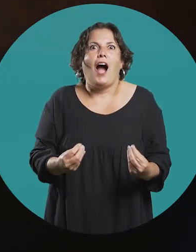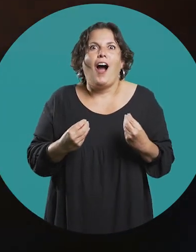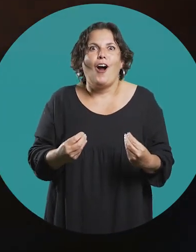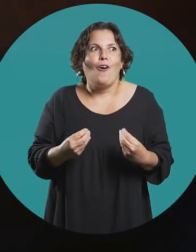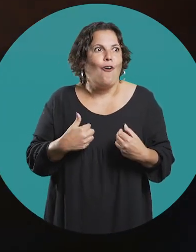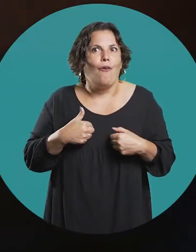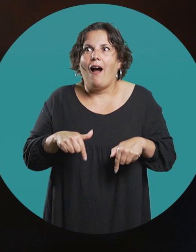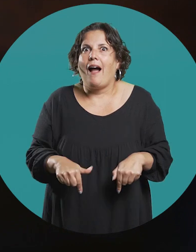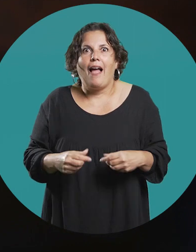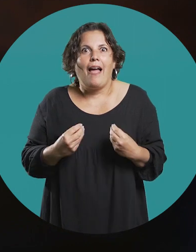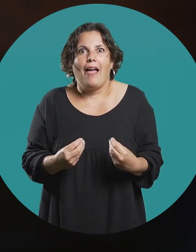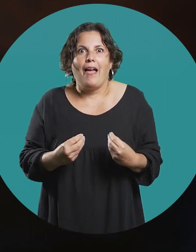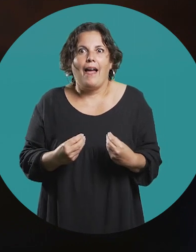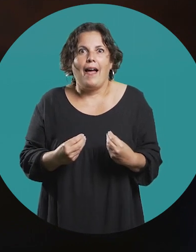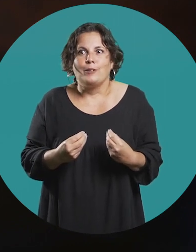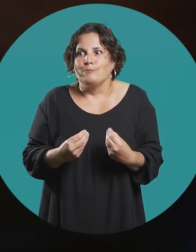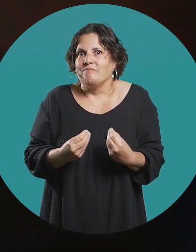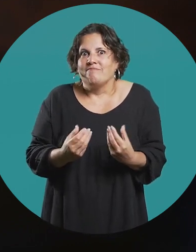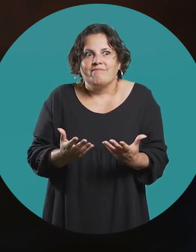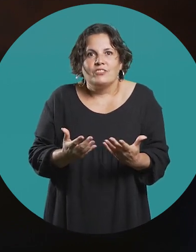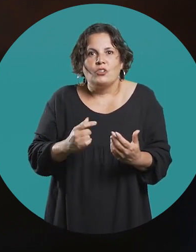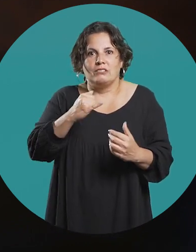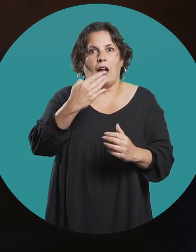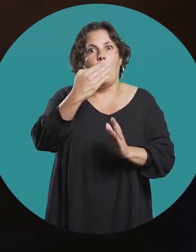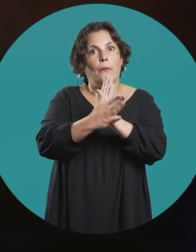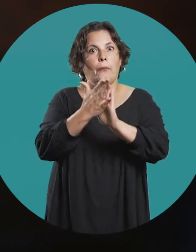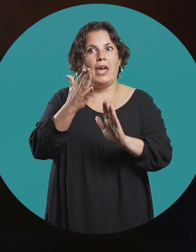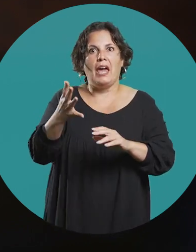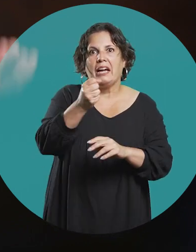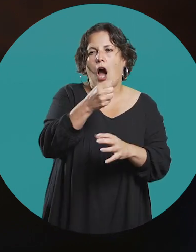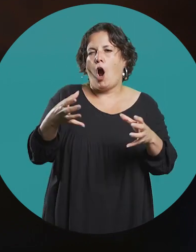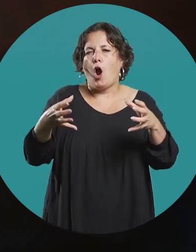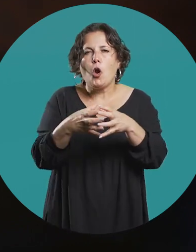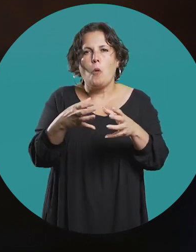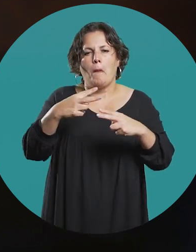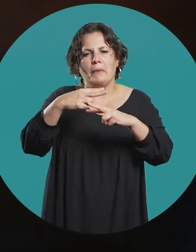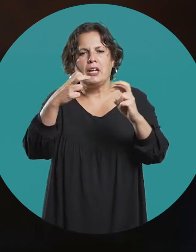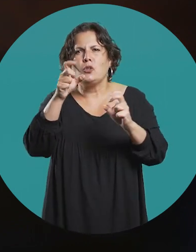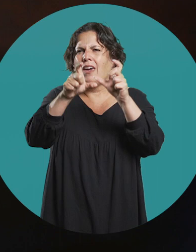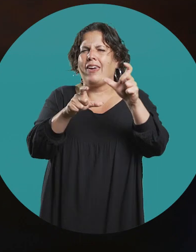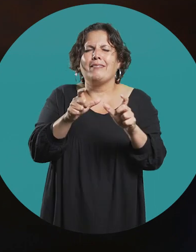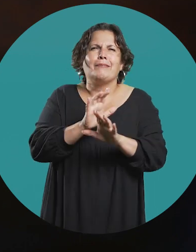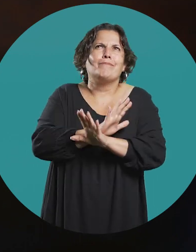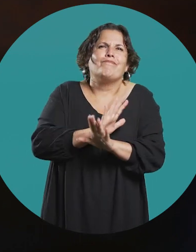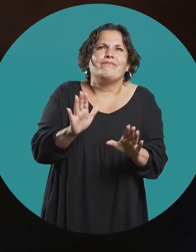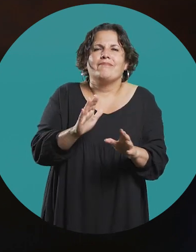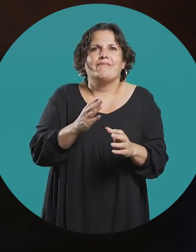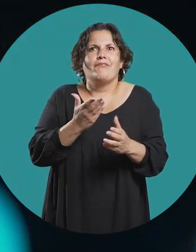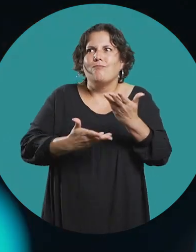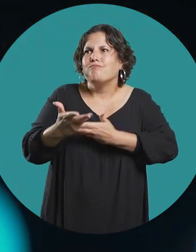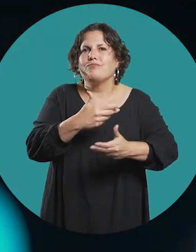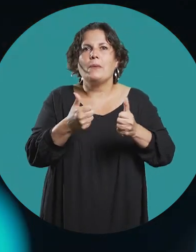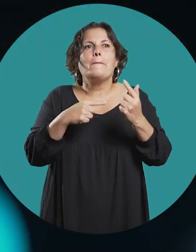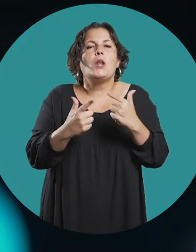Estoy acá con la beca que quería y el grupo de investigación que era gente maravillosa y la pasábamos bien,